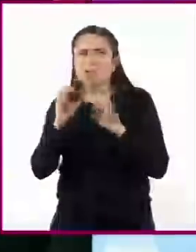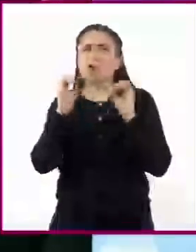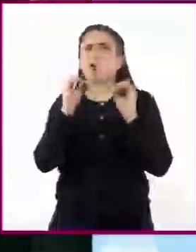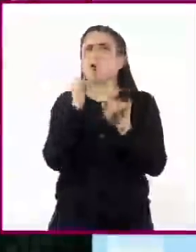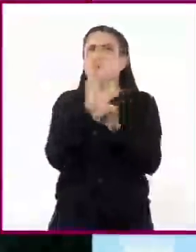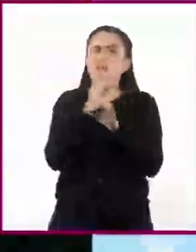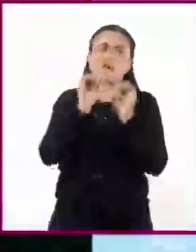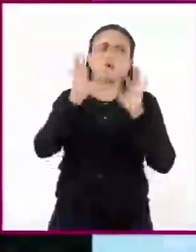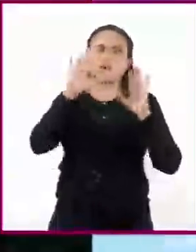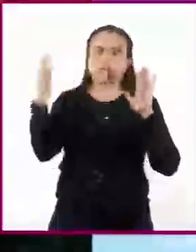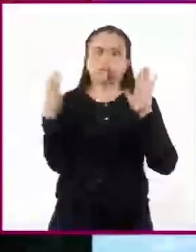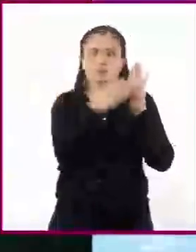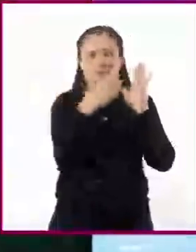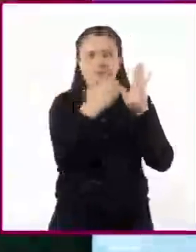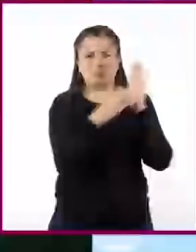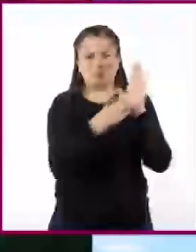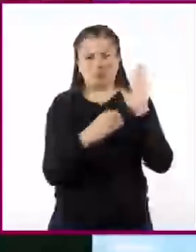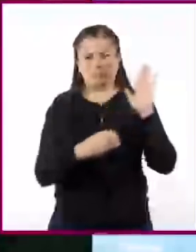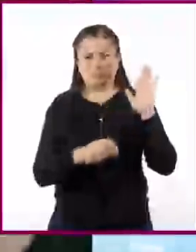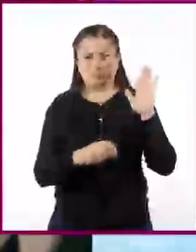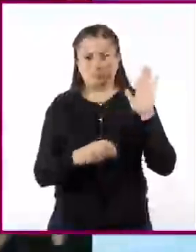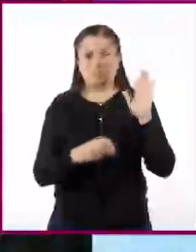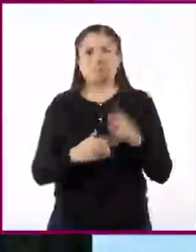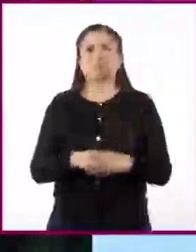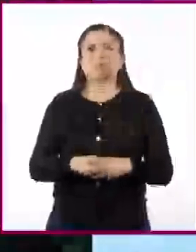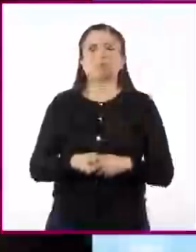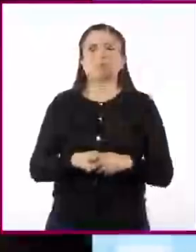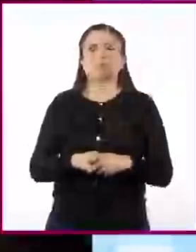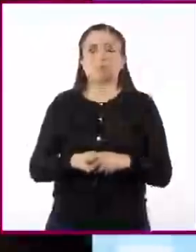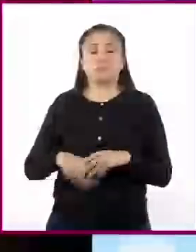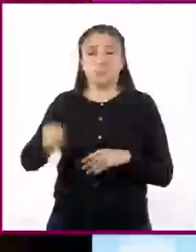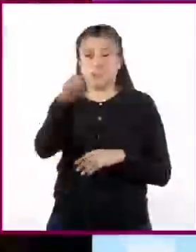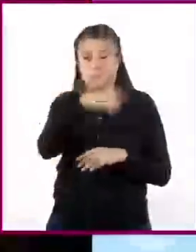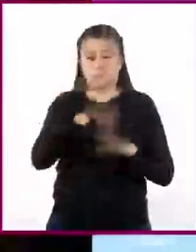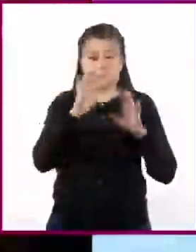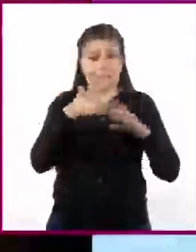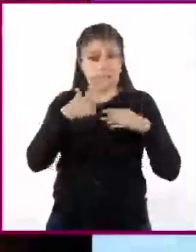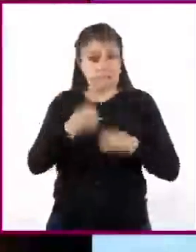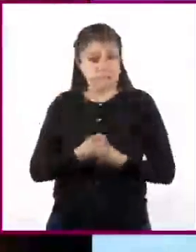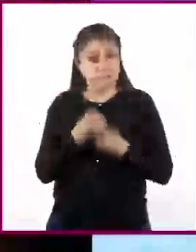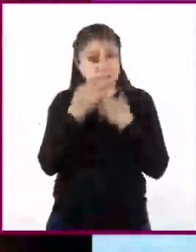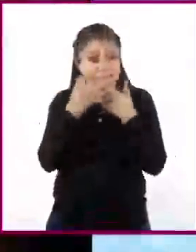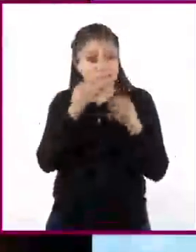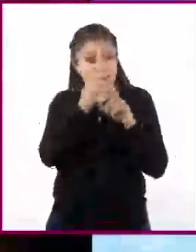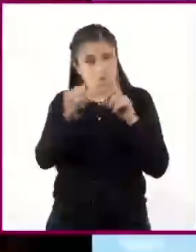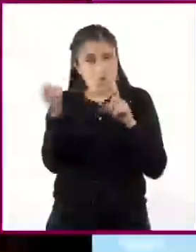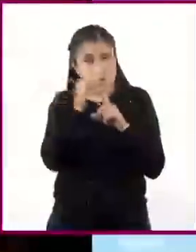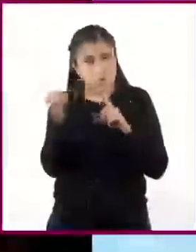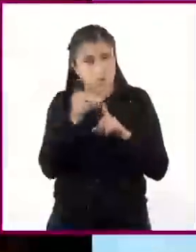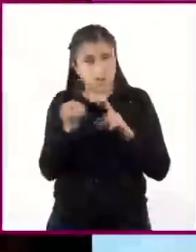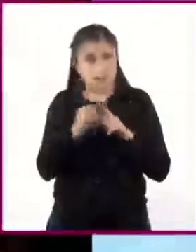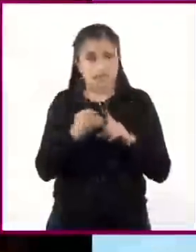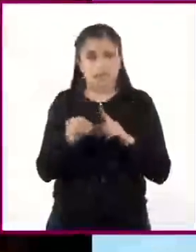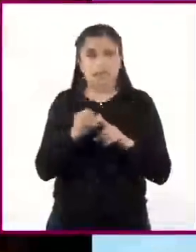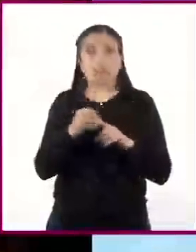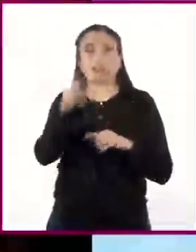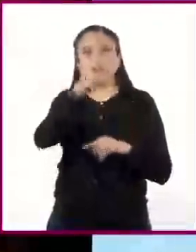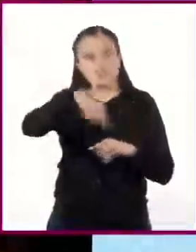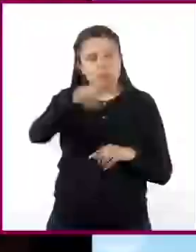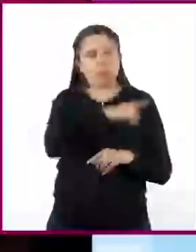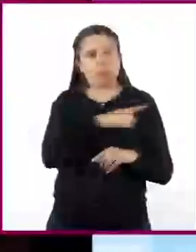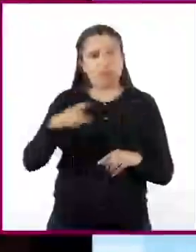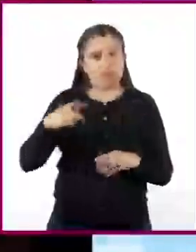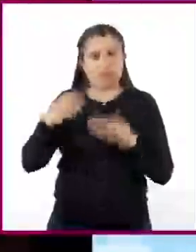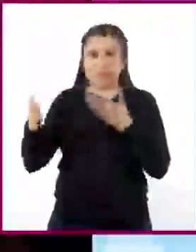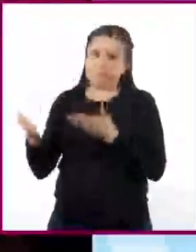los autores de los textos que consultamos. Una vez expuesta de manera organizada la información, es hora de